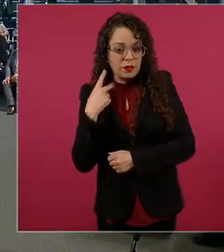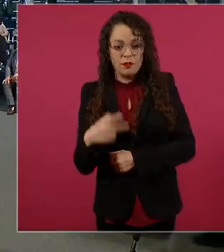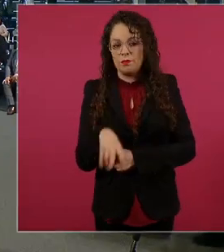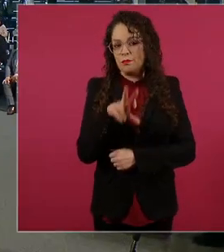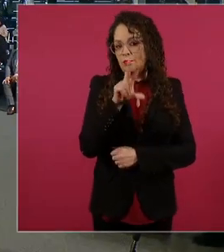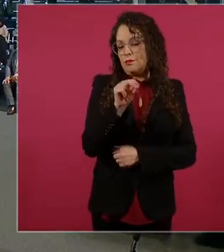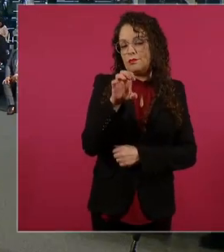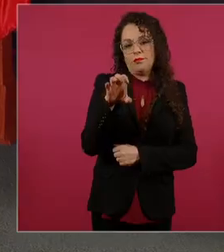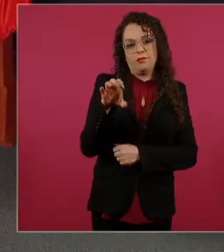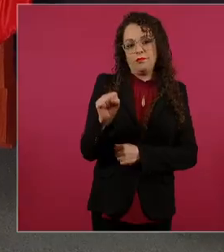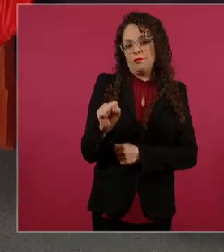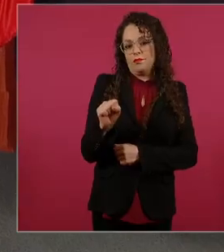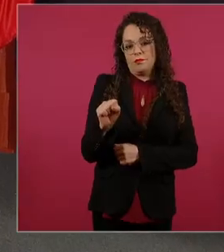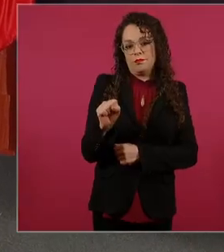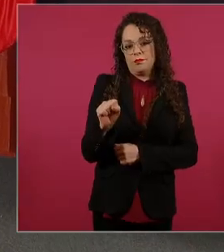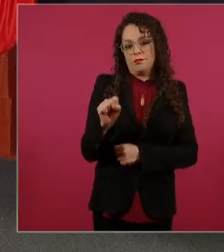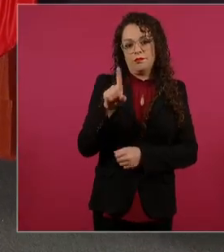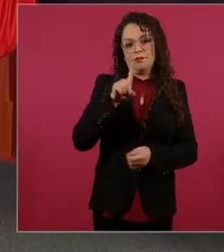es academia